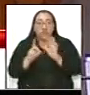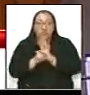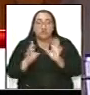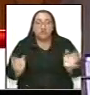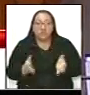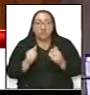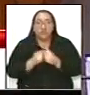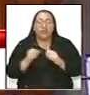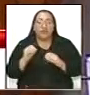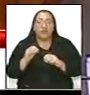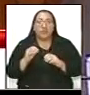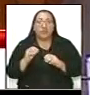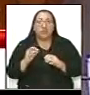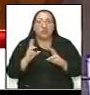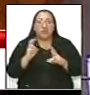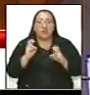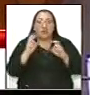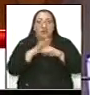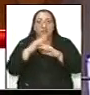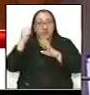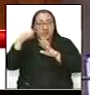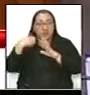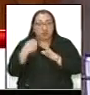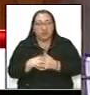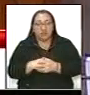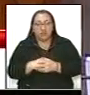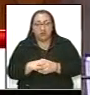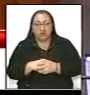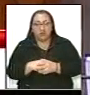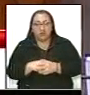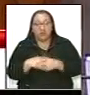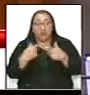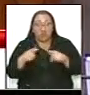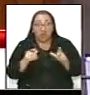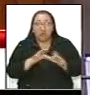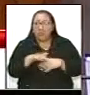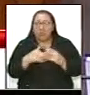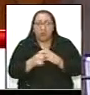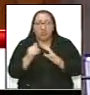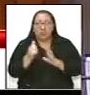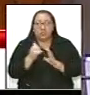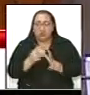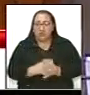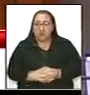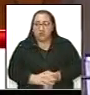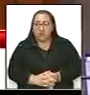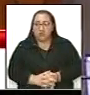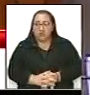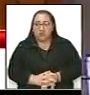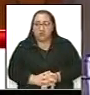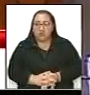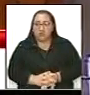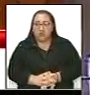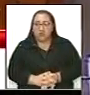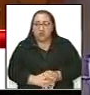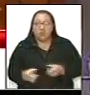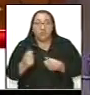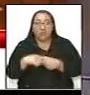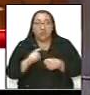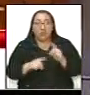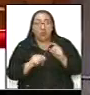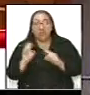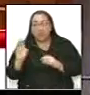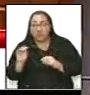promoción de la actividad cinematográfica y audiovisual. Y de las participaciones entre unas y